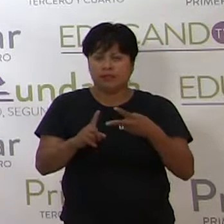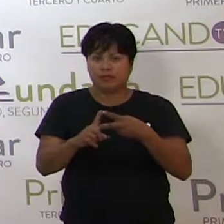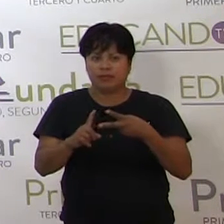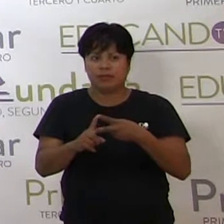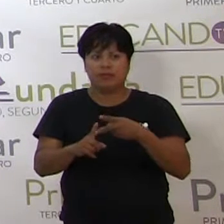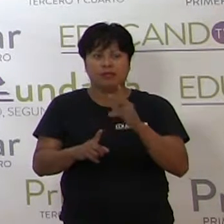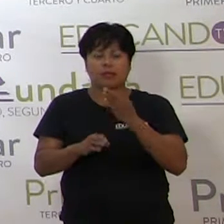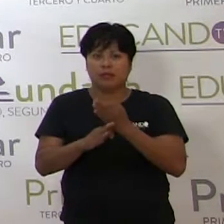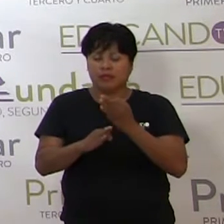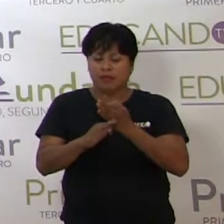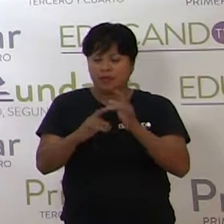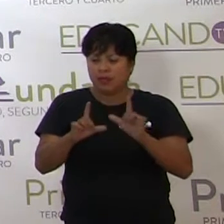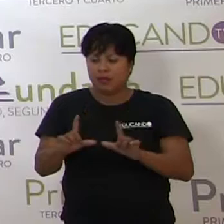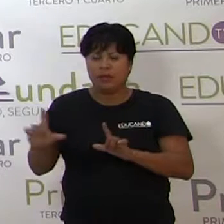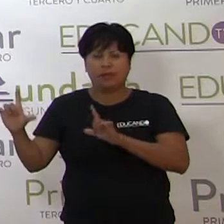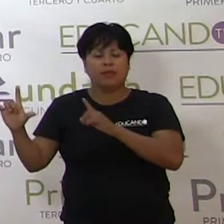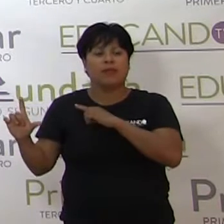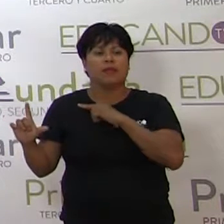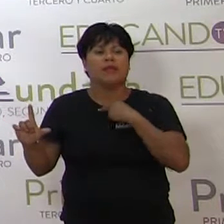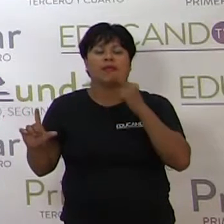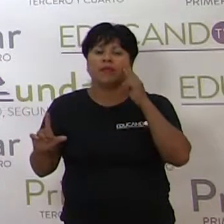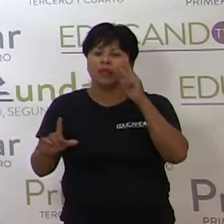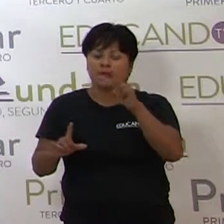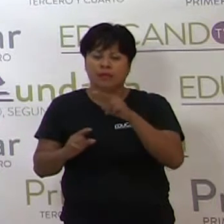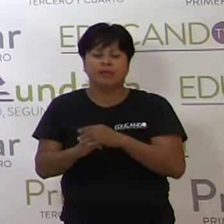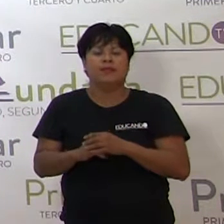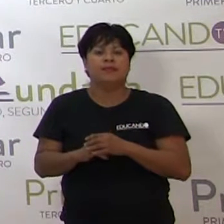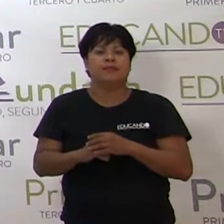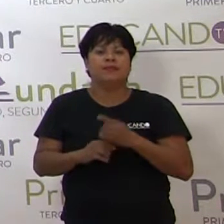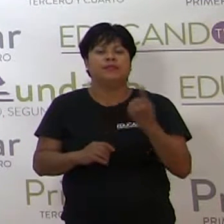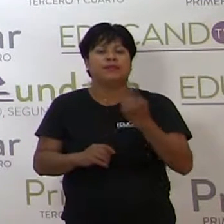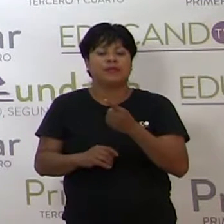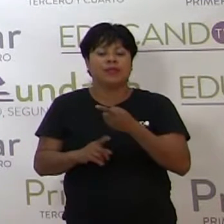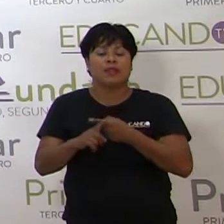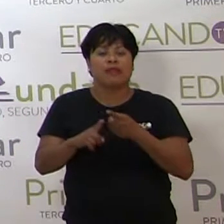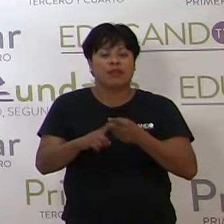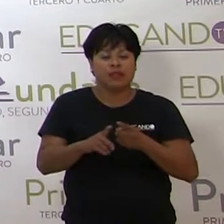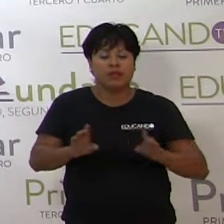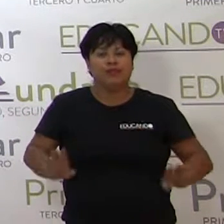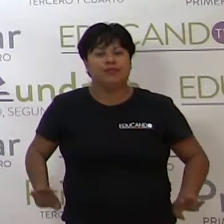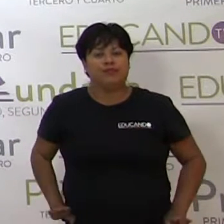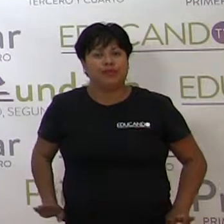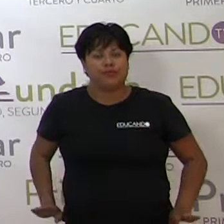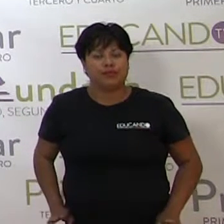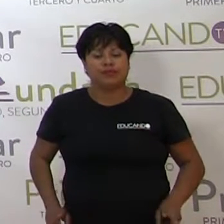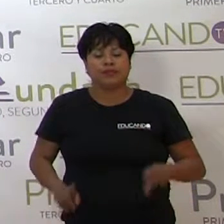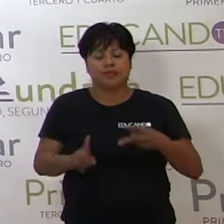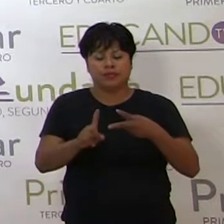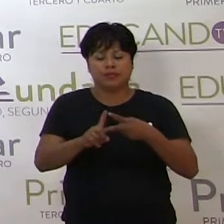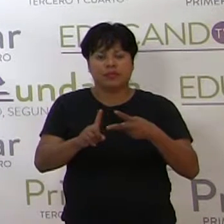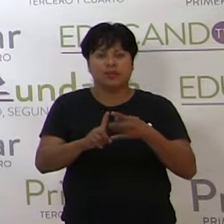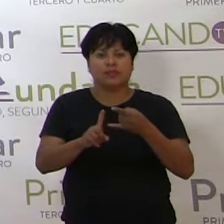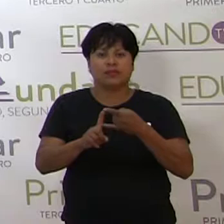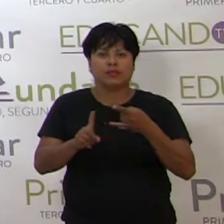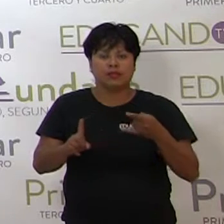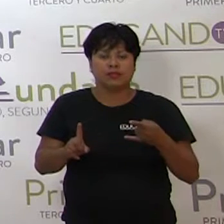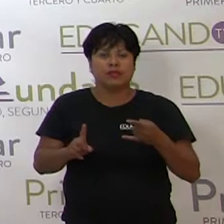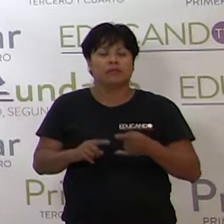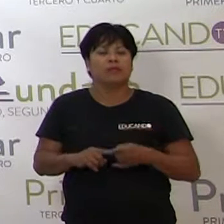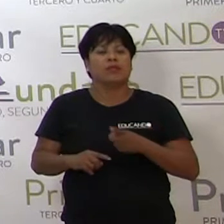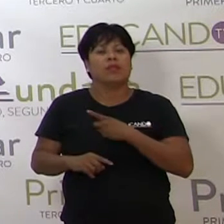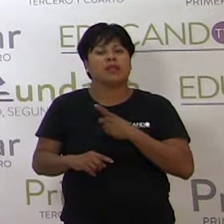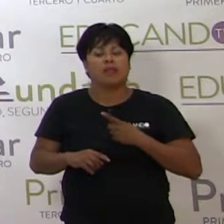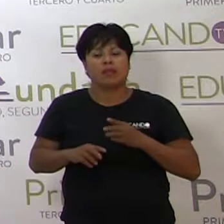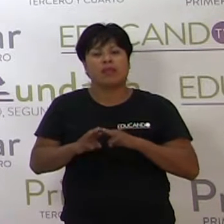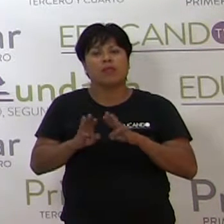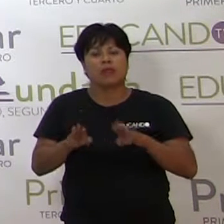estas imágenes vamos a demostrar que las propiedades de un triángulo rectángulo deben de